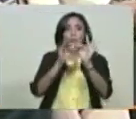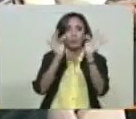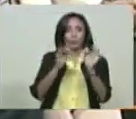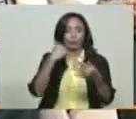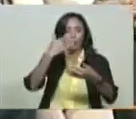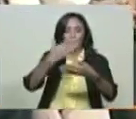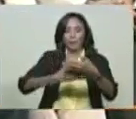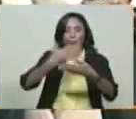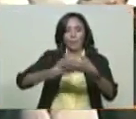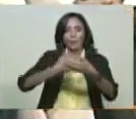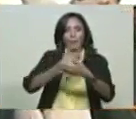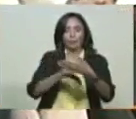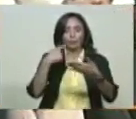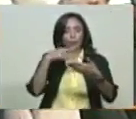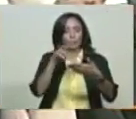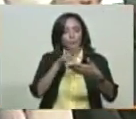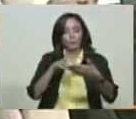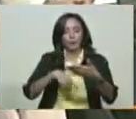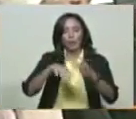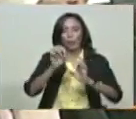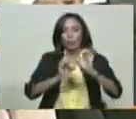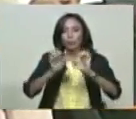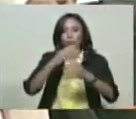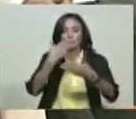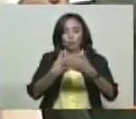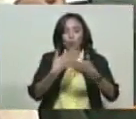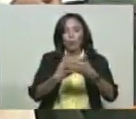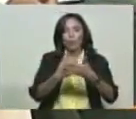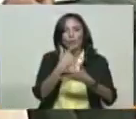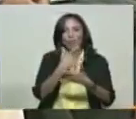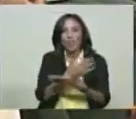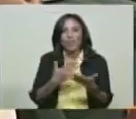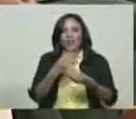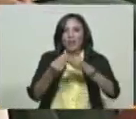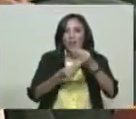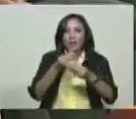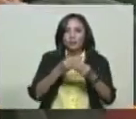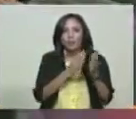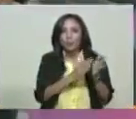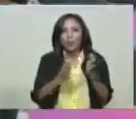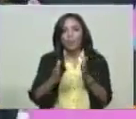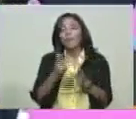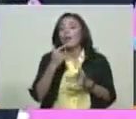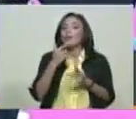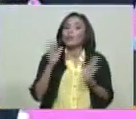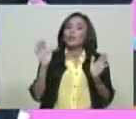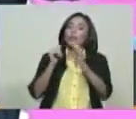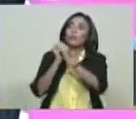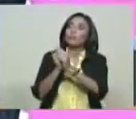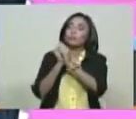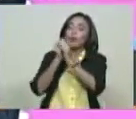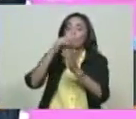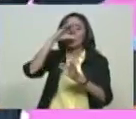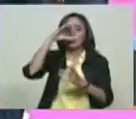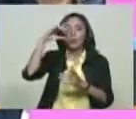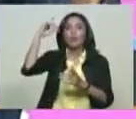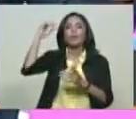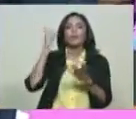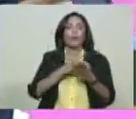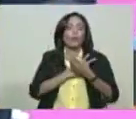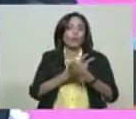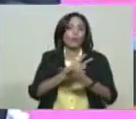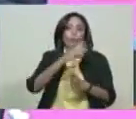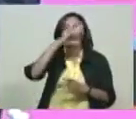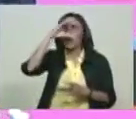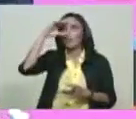recibir informe y dije que sea lo que dios quiera que salga lo que la conciencia